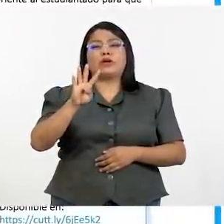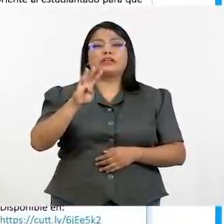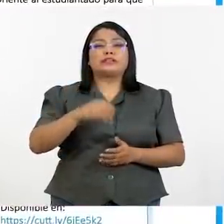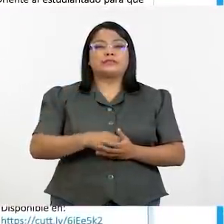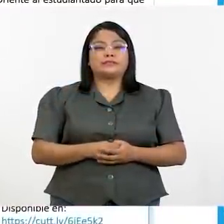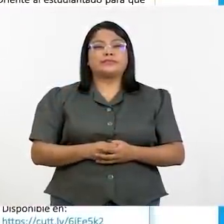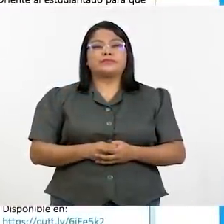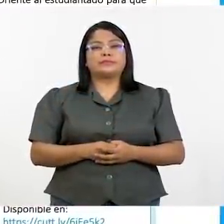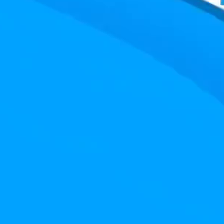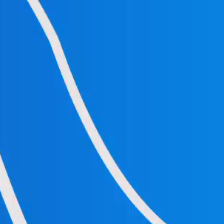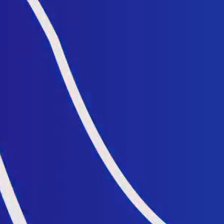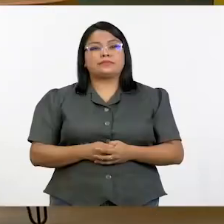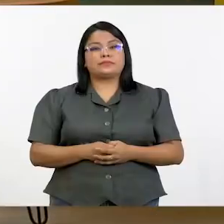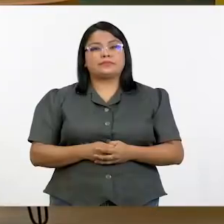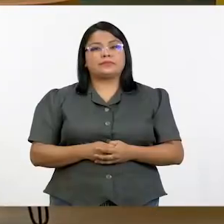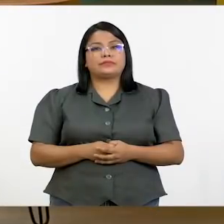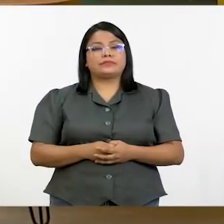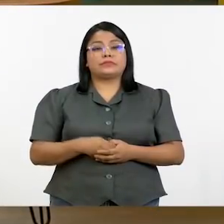4.